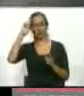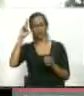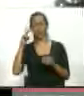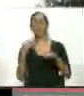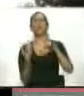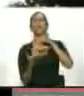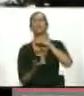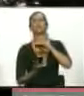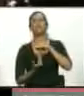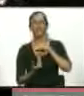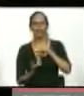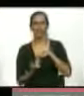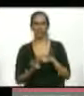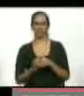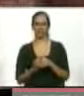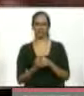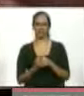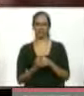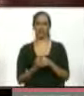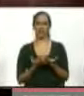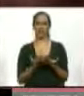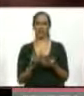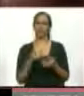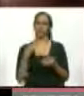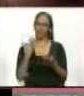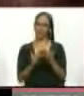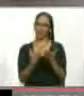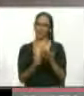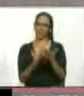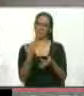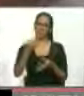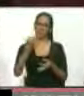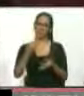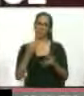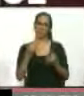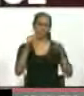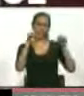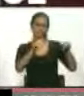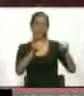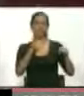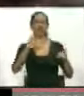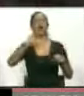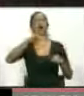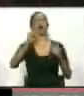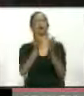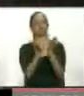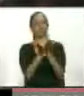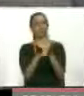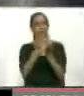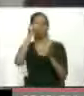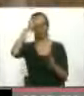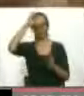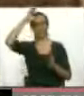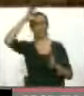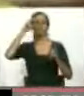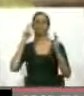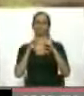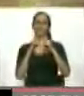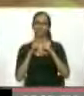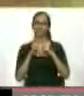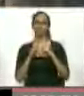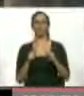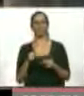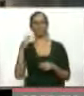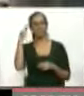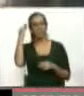argumentos argumentando y para eso hay que estudiar hay que prepararse hay que conocer hay que saber